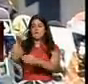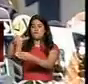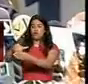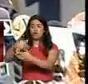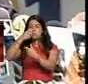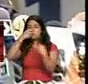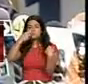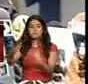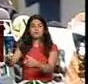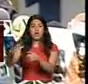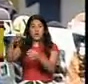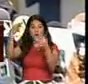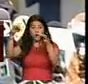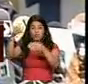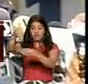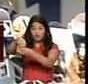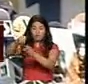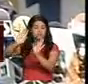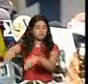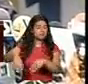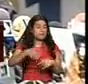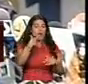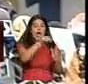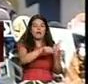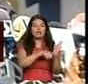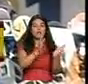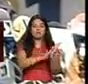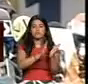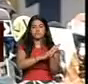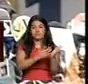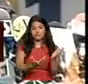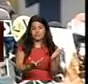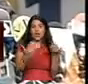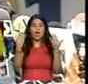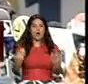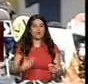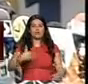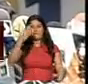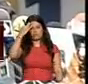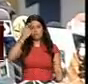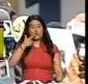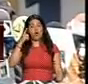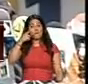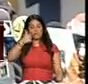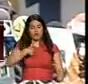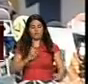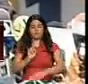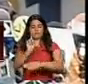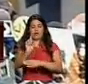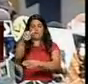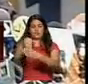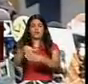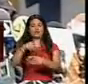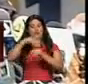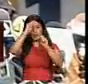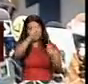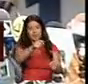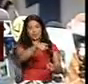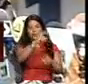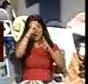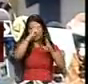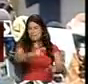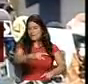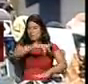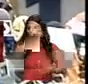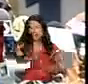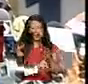voto y en la voluntad popular Hoy podemos decir quien vaya a votar sabe que ese voto se le respeta y su voluntad se le respeta así